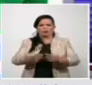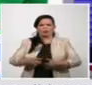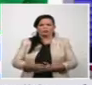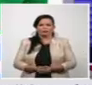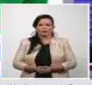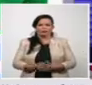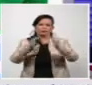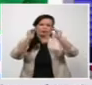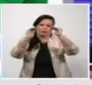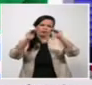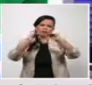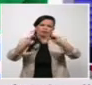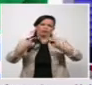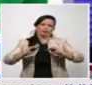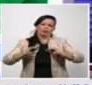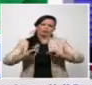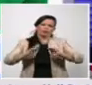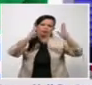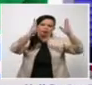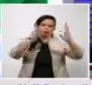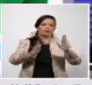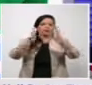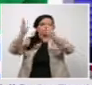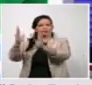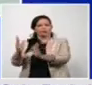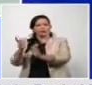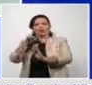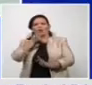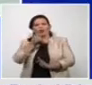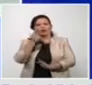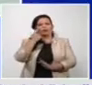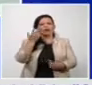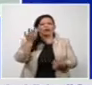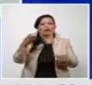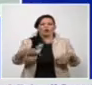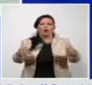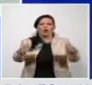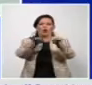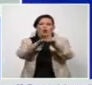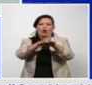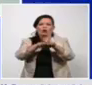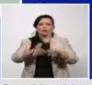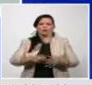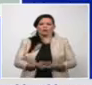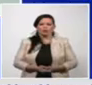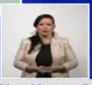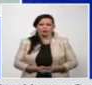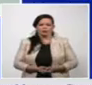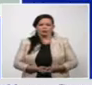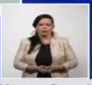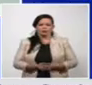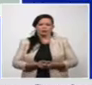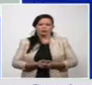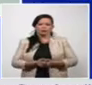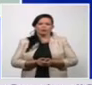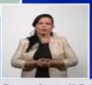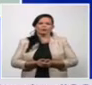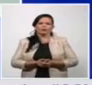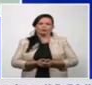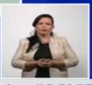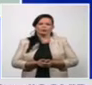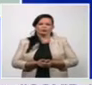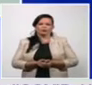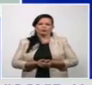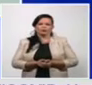las comparaciones. Es la última, Lilian, ahí que tenemos con los indicadores de la COVID. Correcto.